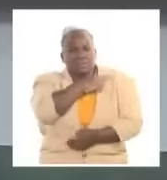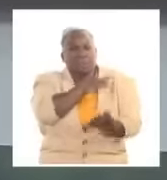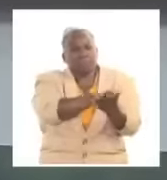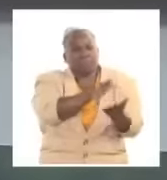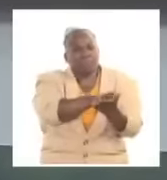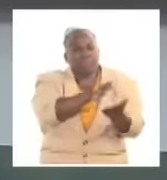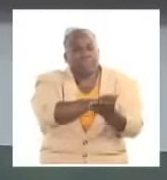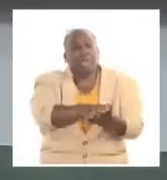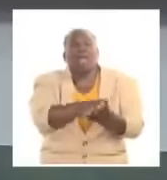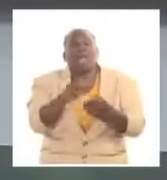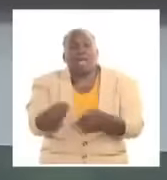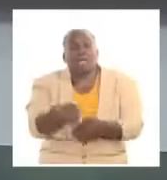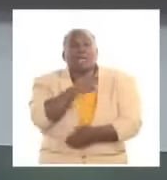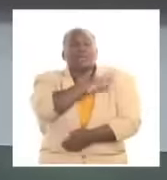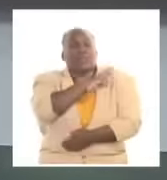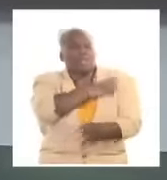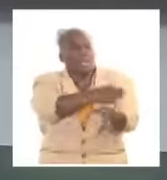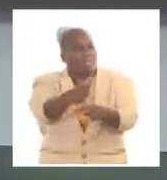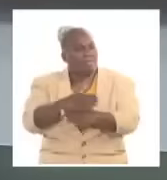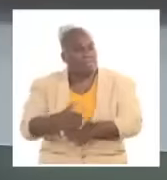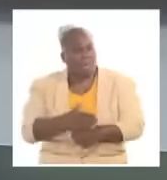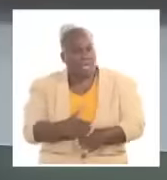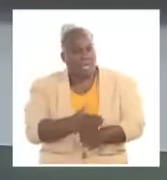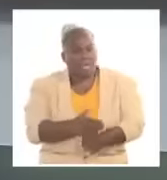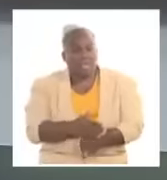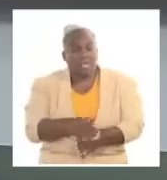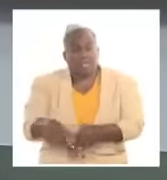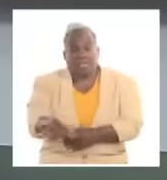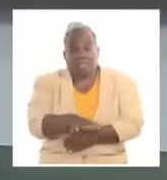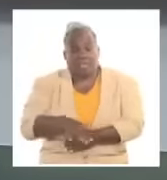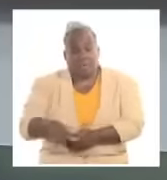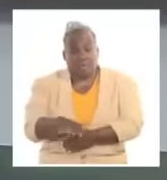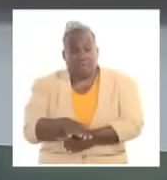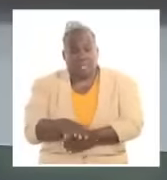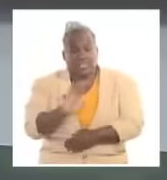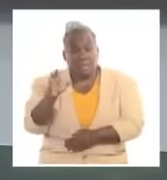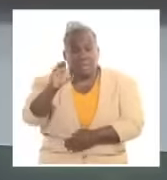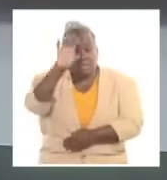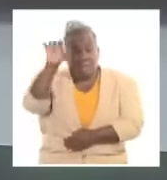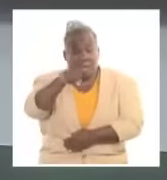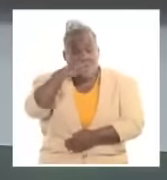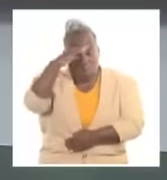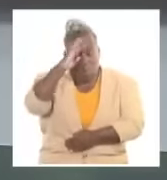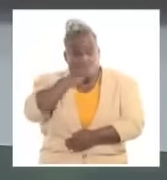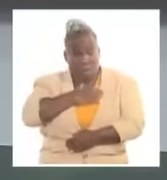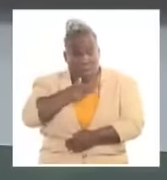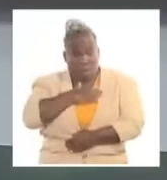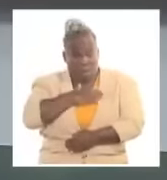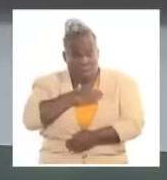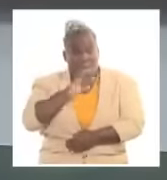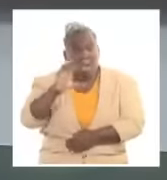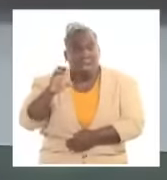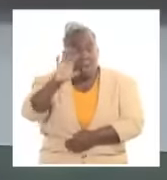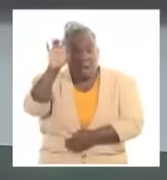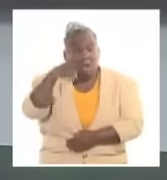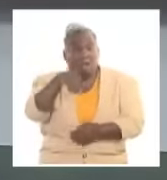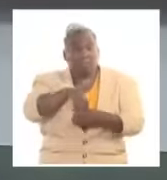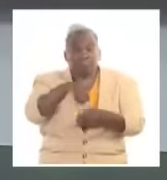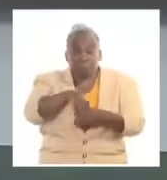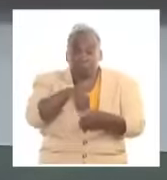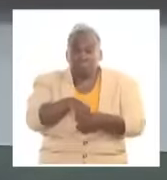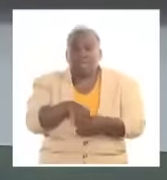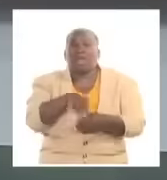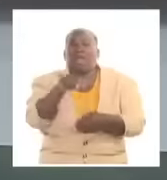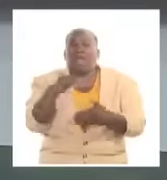por diferentes responsabilidades desde la base en el Banco Nacional de Cuba, Banco Popular de Ahorro, Corporación de